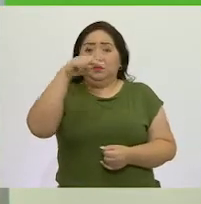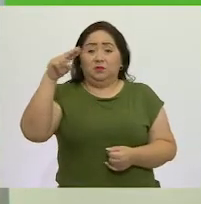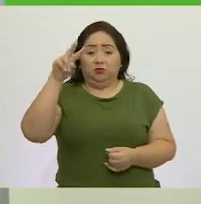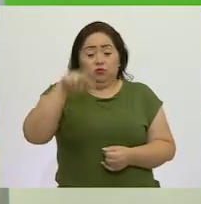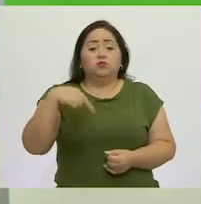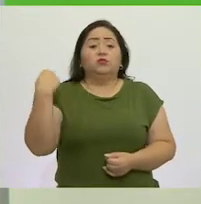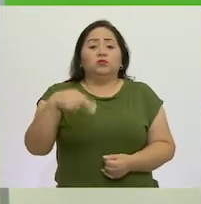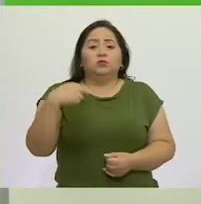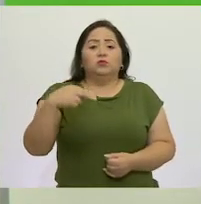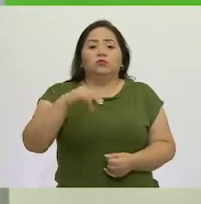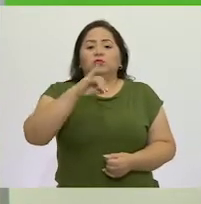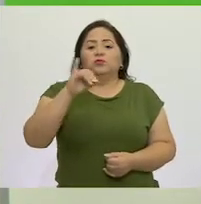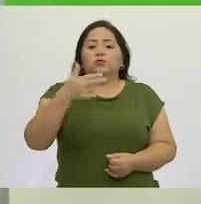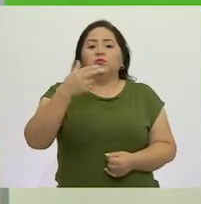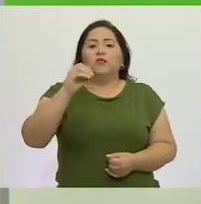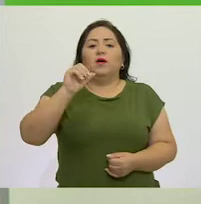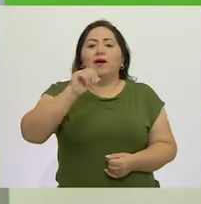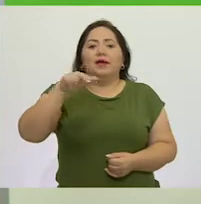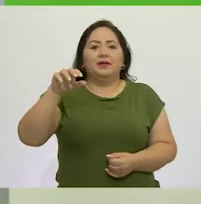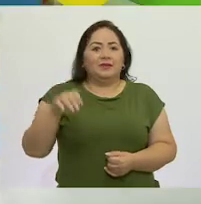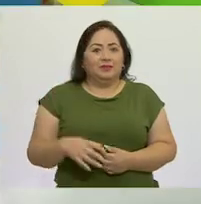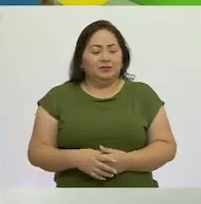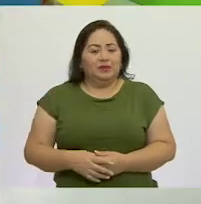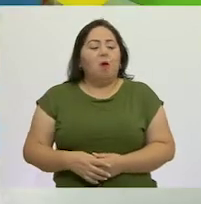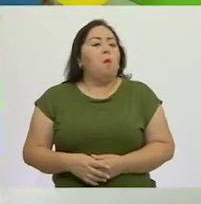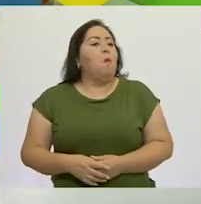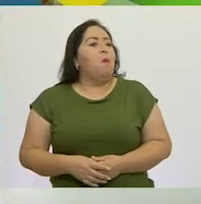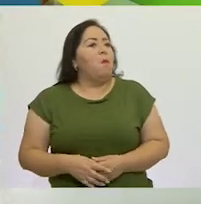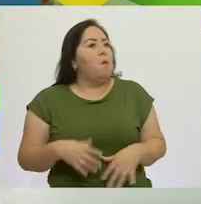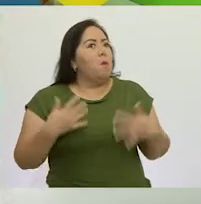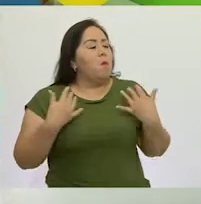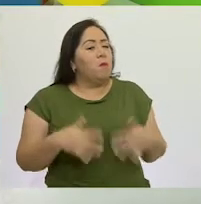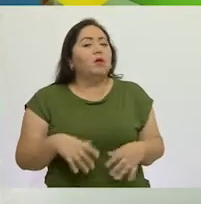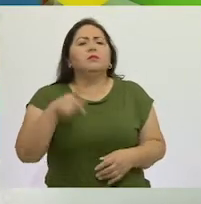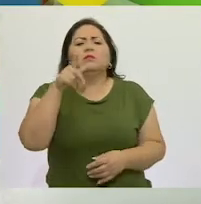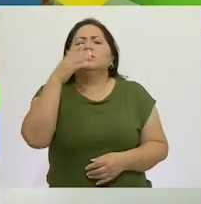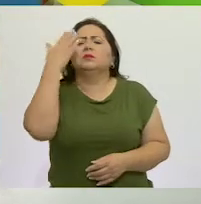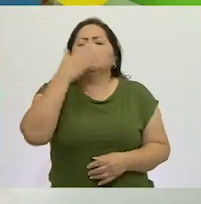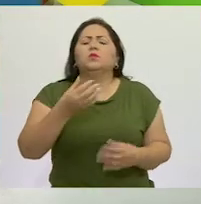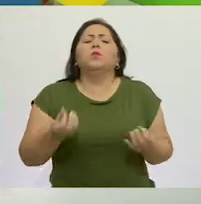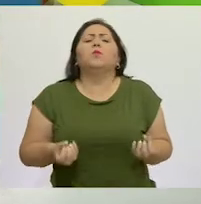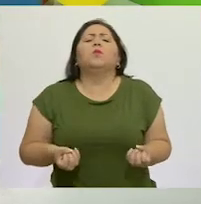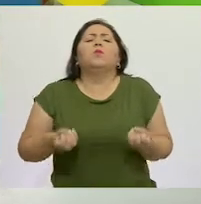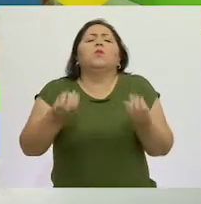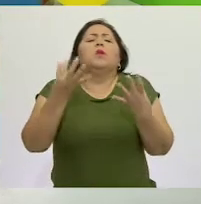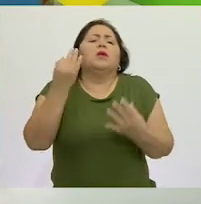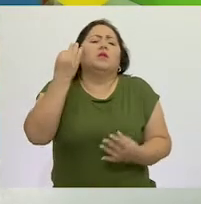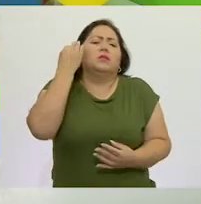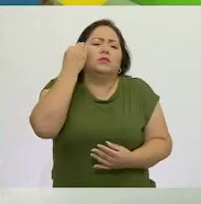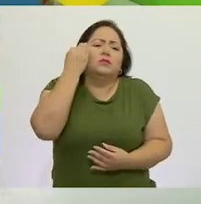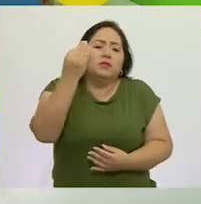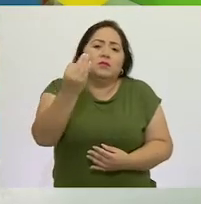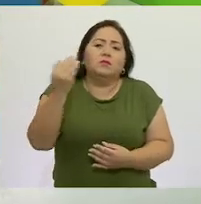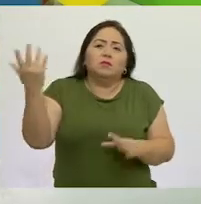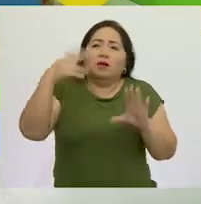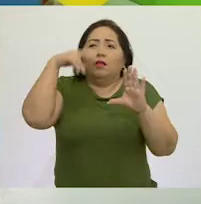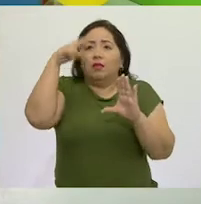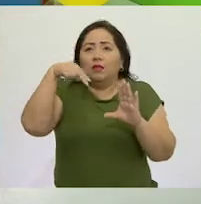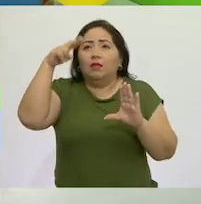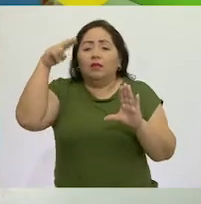llamaba Johannes Vermeer. ¡Wow! ¿Saben cuánto tiempo tomó hacerla?